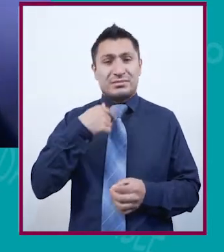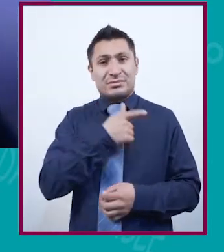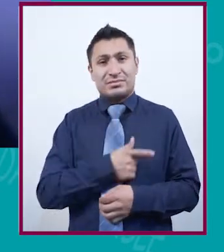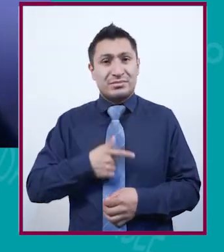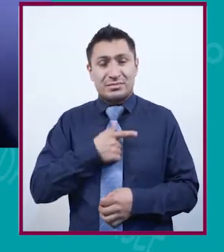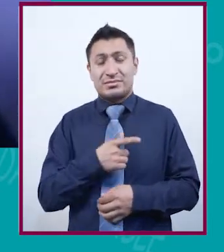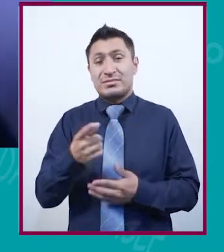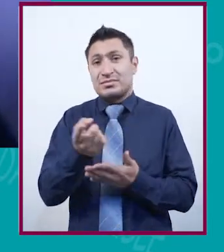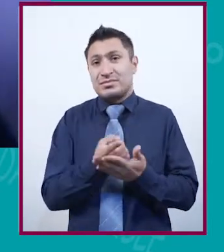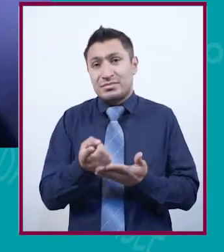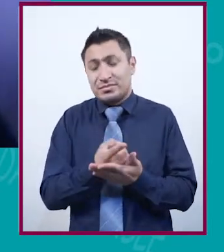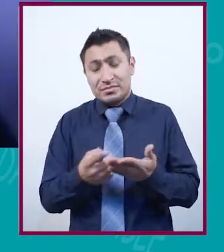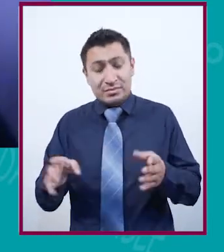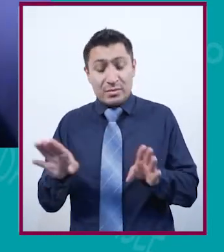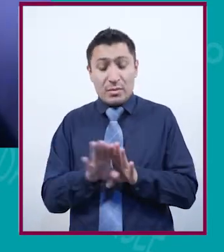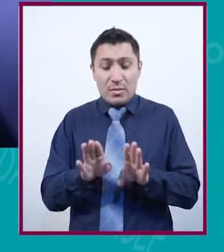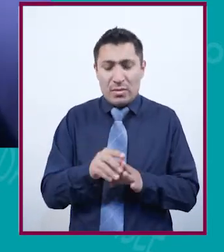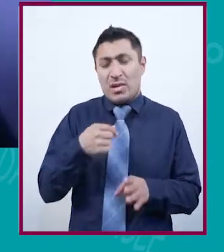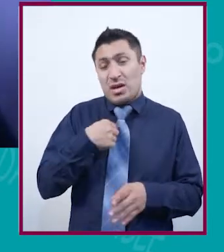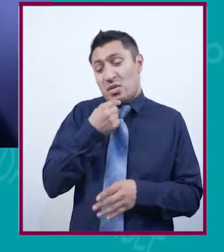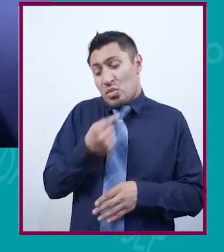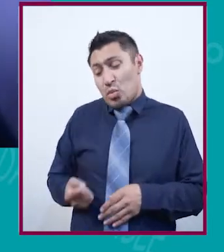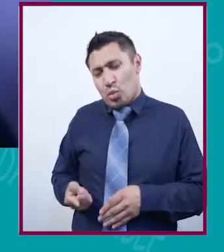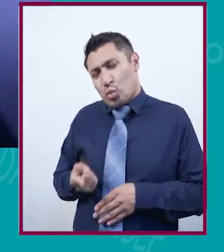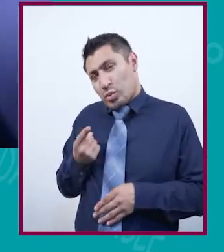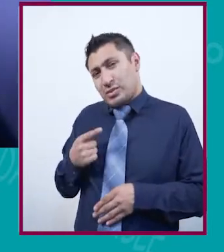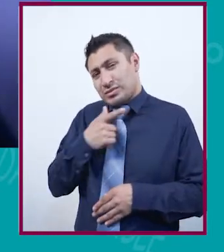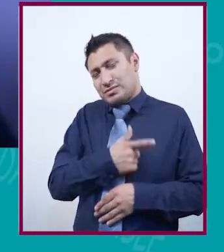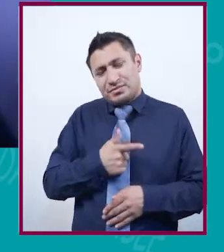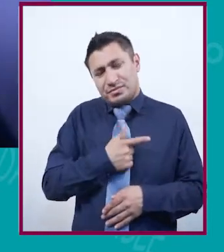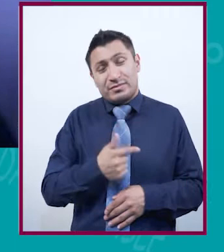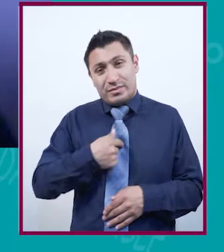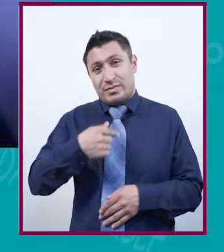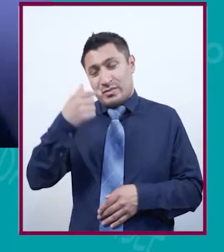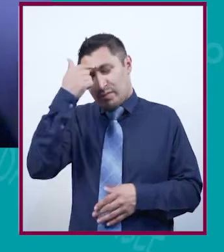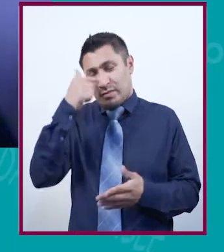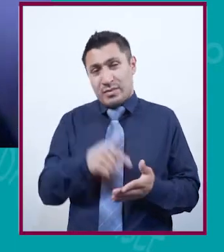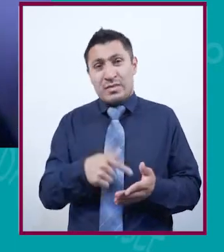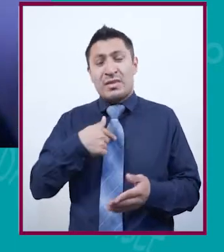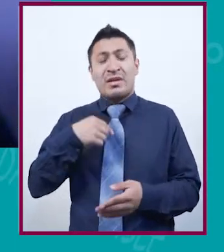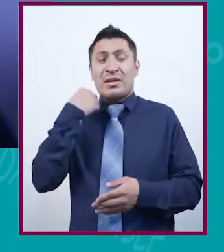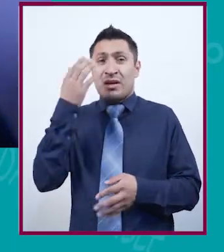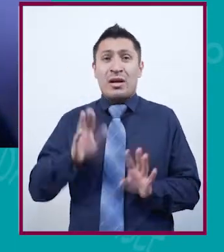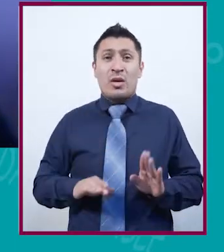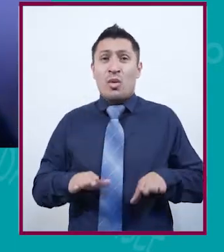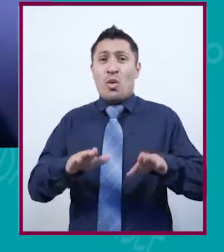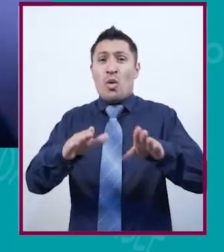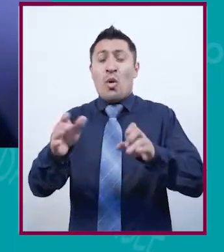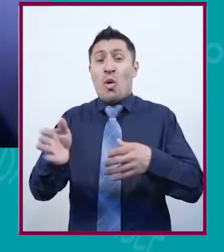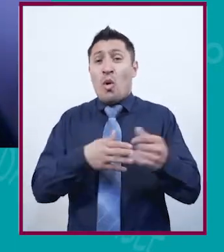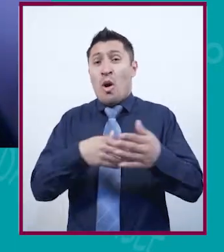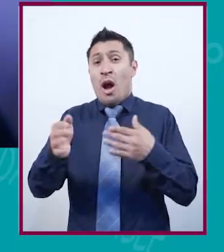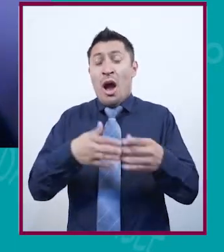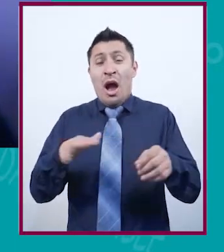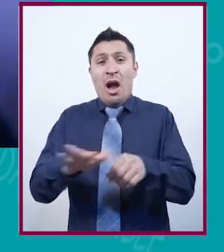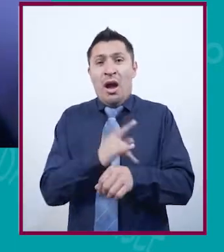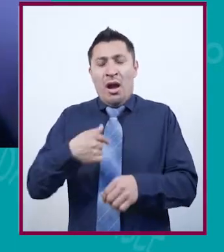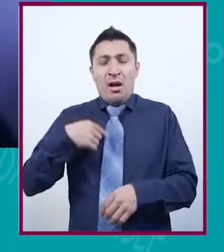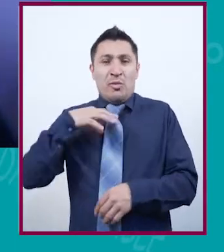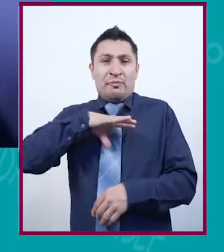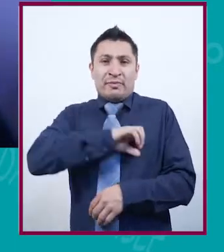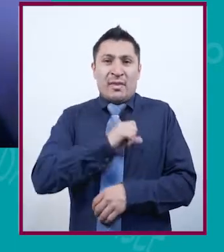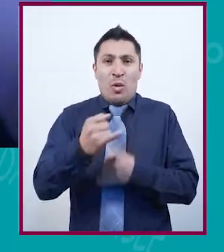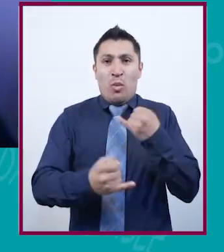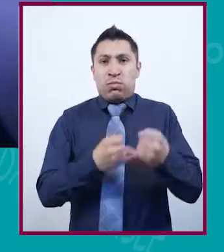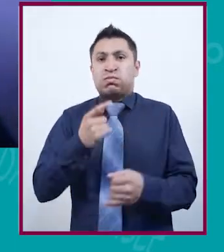También me gustaba el diseño. De pequeña me gustaba o pensaba que yo quería ser diseñadora, porque me gustaba